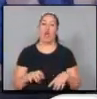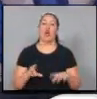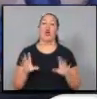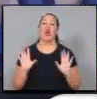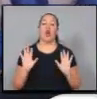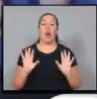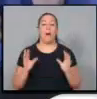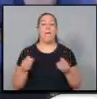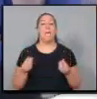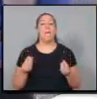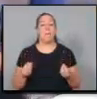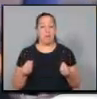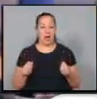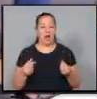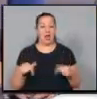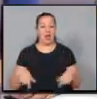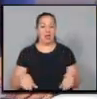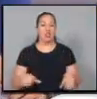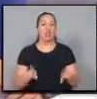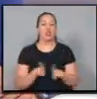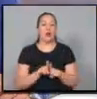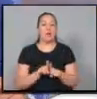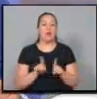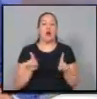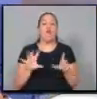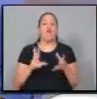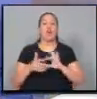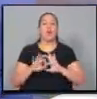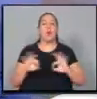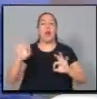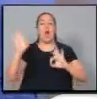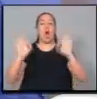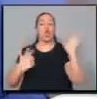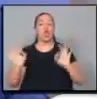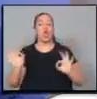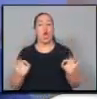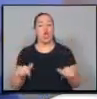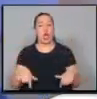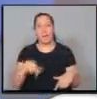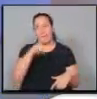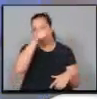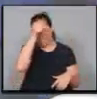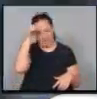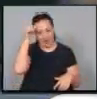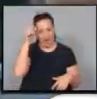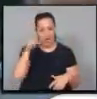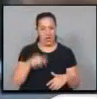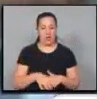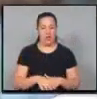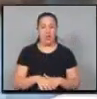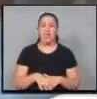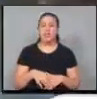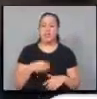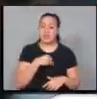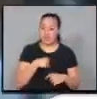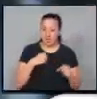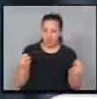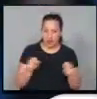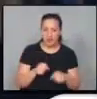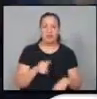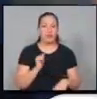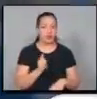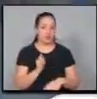hacerle frente a este pequeño otoño en pleno verano. ¿Lo siente mucho el frío? Y